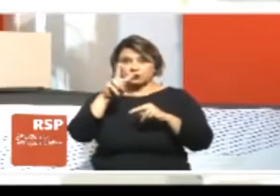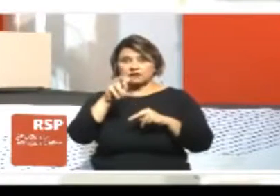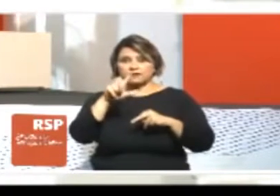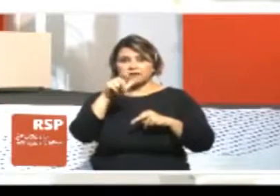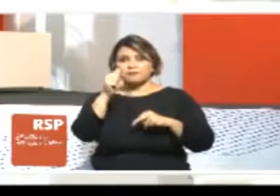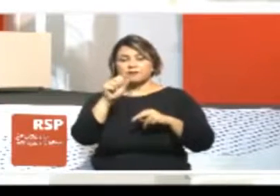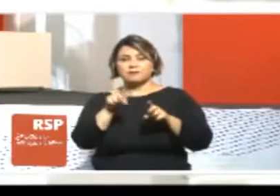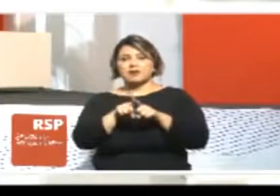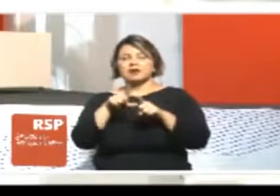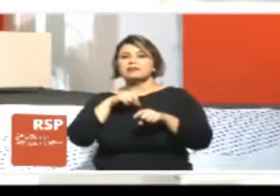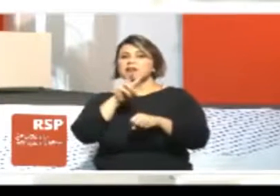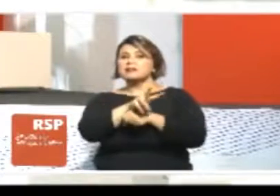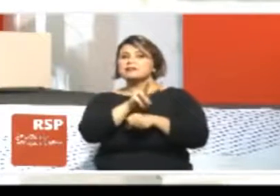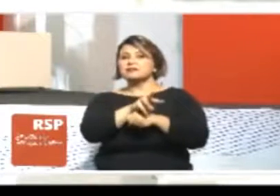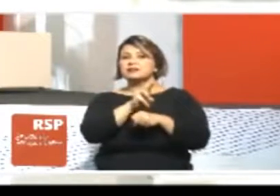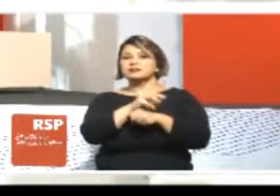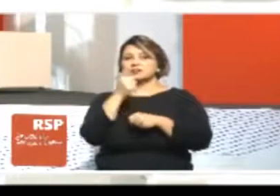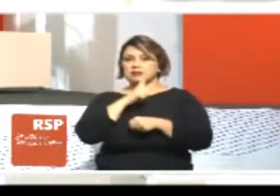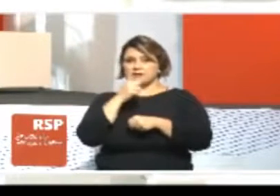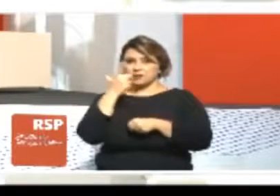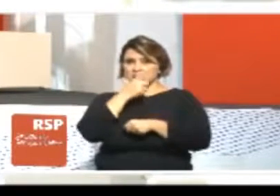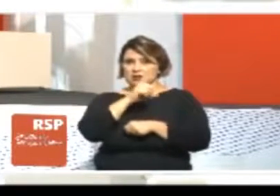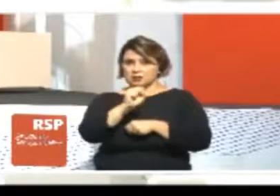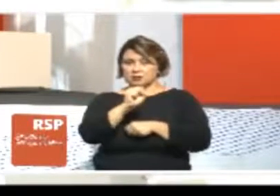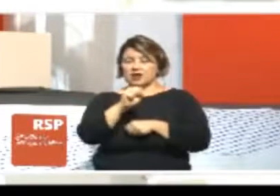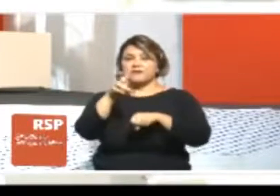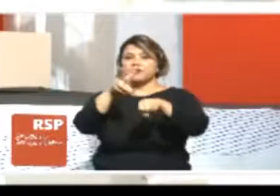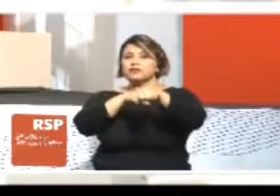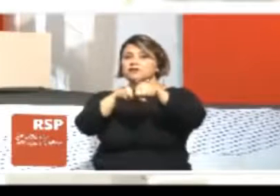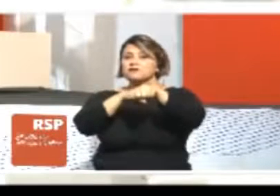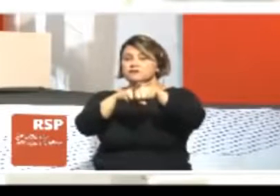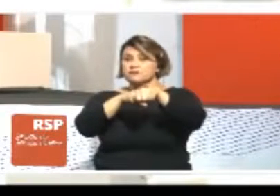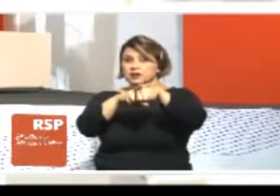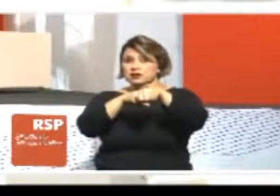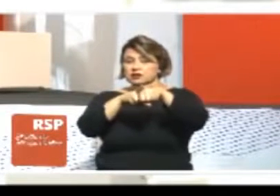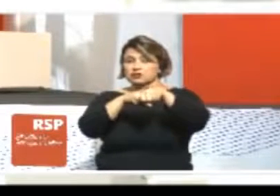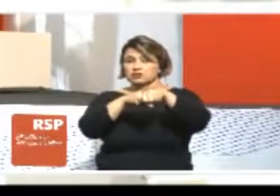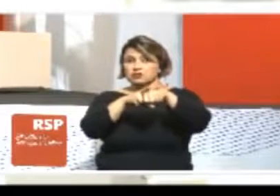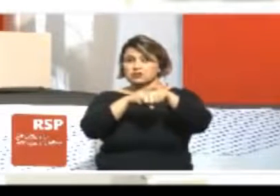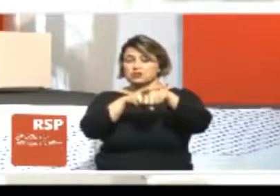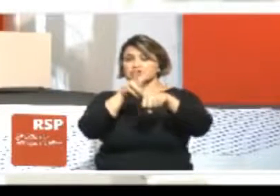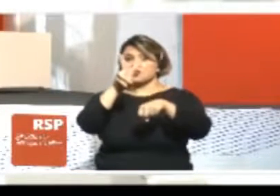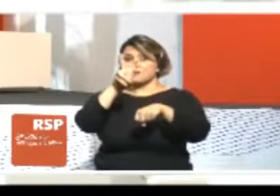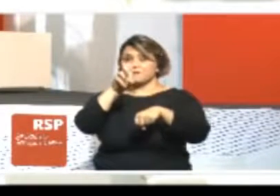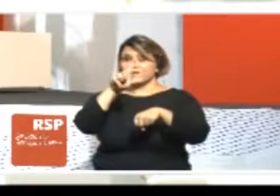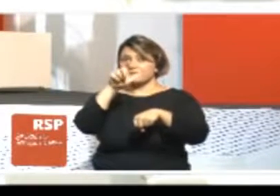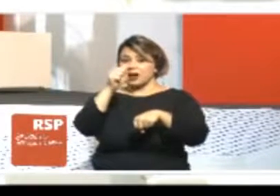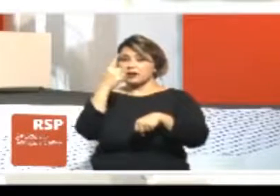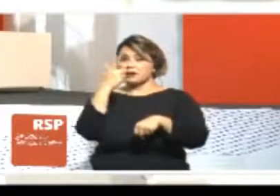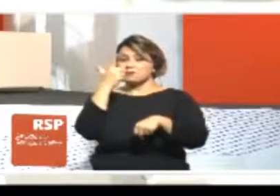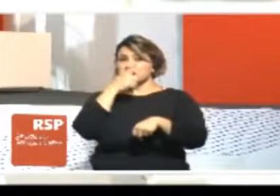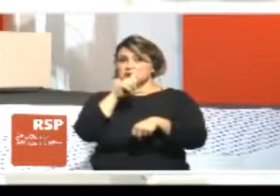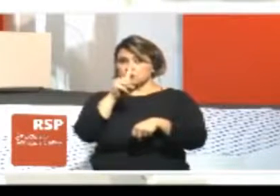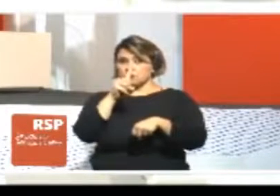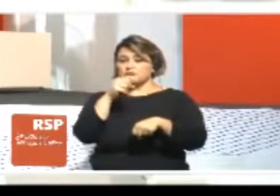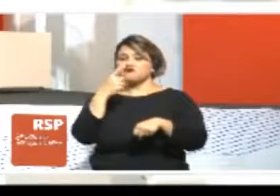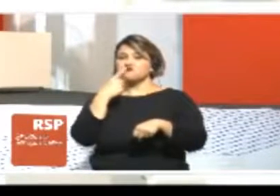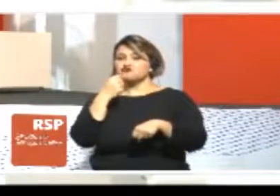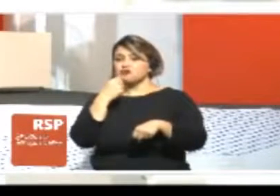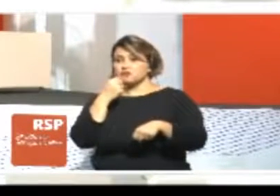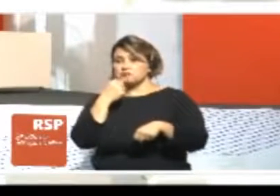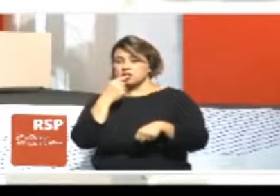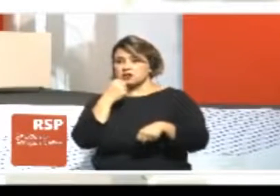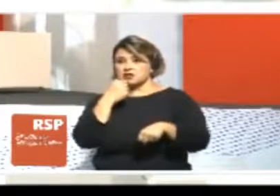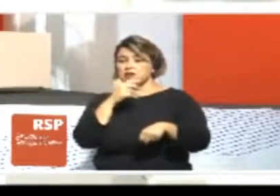un ganador. Lo que está en verde significa que para ese puesto hubo un ganador. Los que está en rojo quiere decir que por X